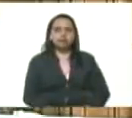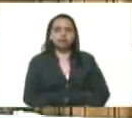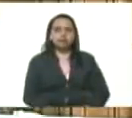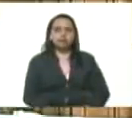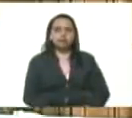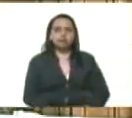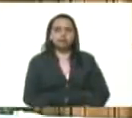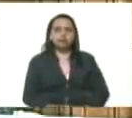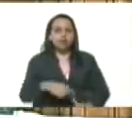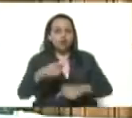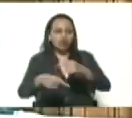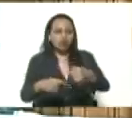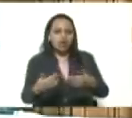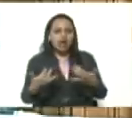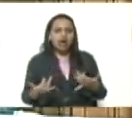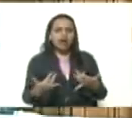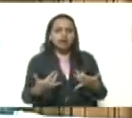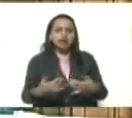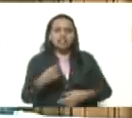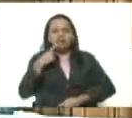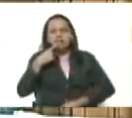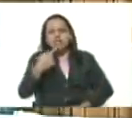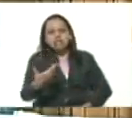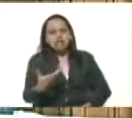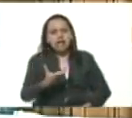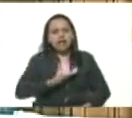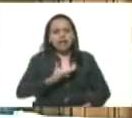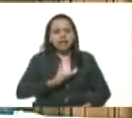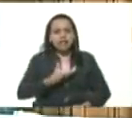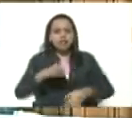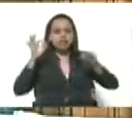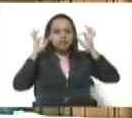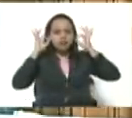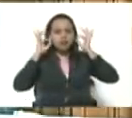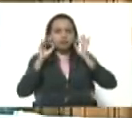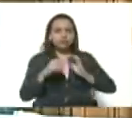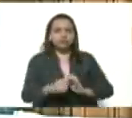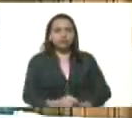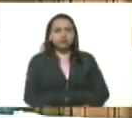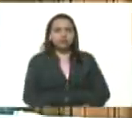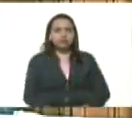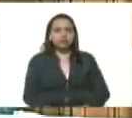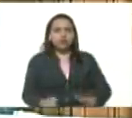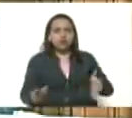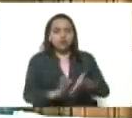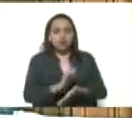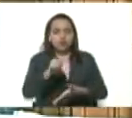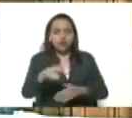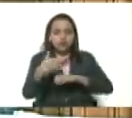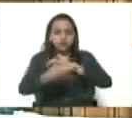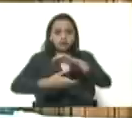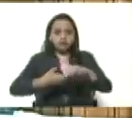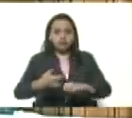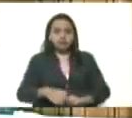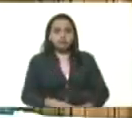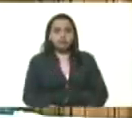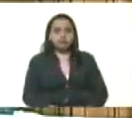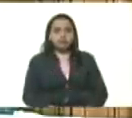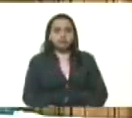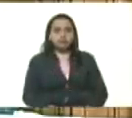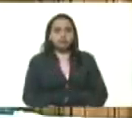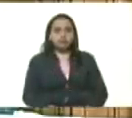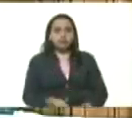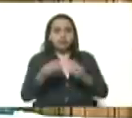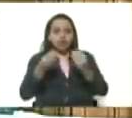Son las causas. ¿Qué me dice la alcaldesa de Caracas sobre esta situación y